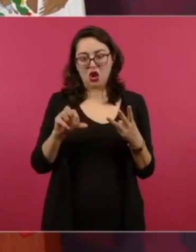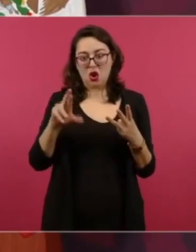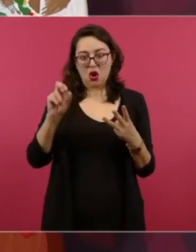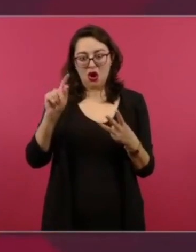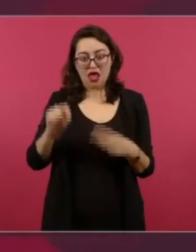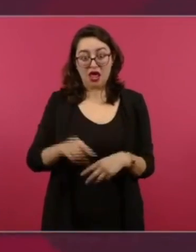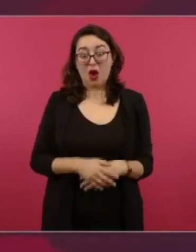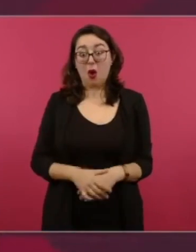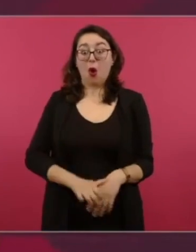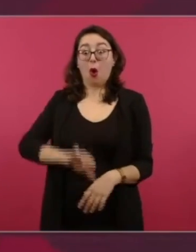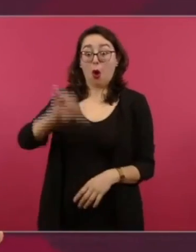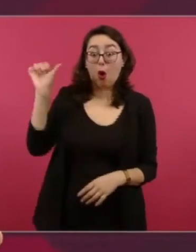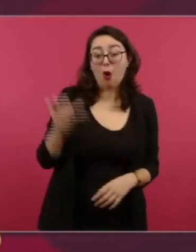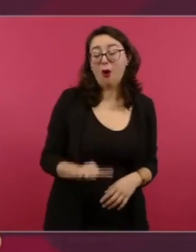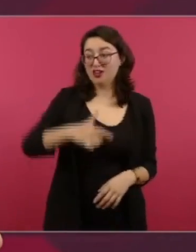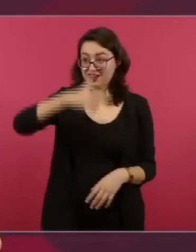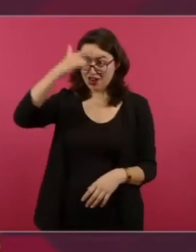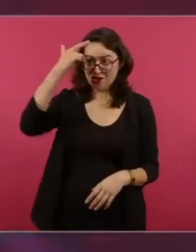Esta noche en Hechos.